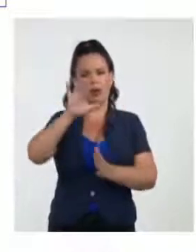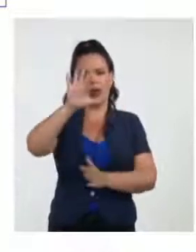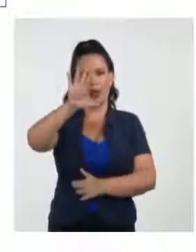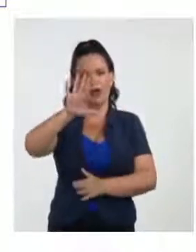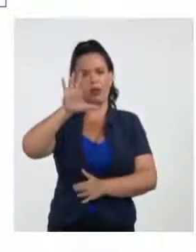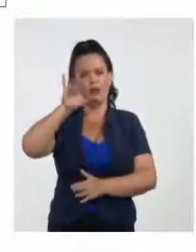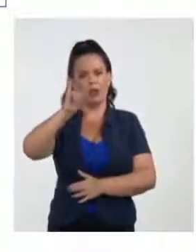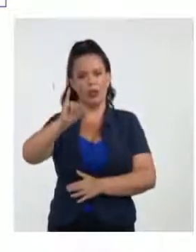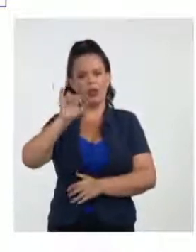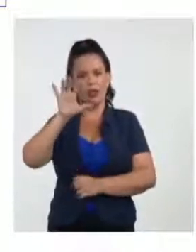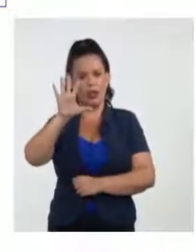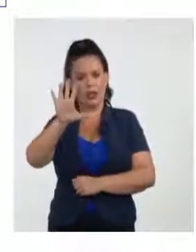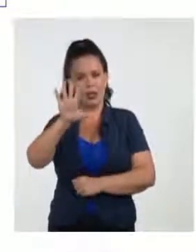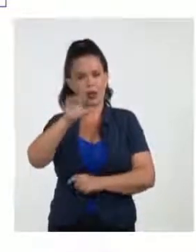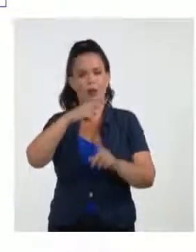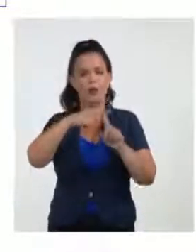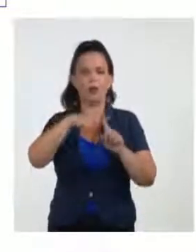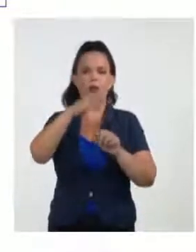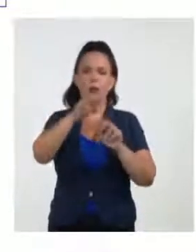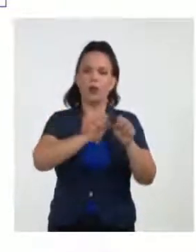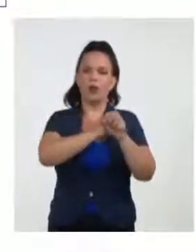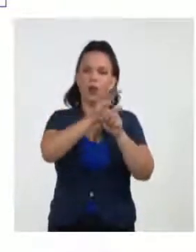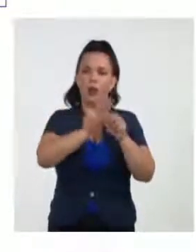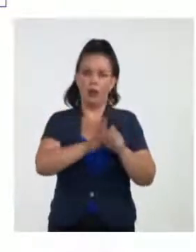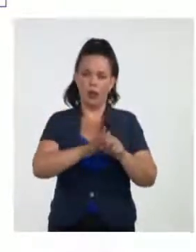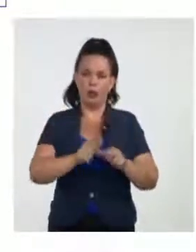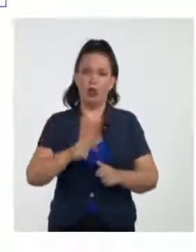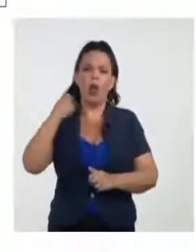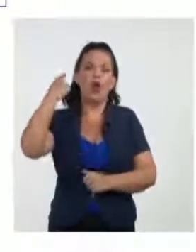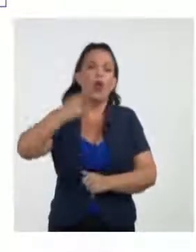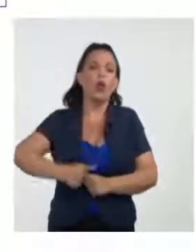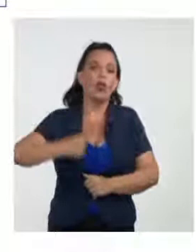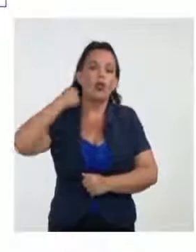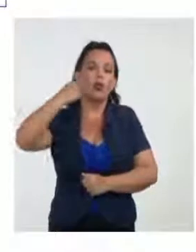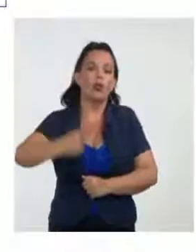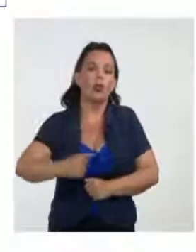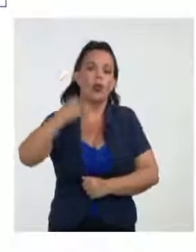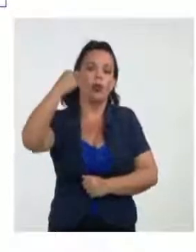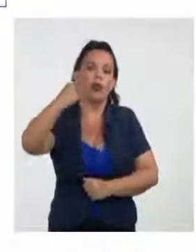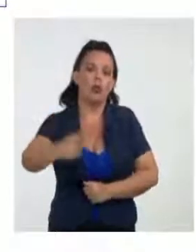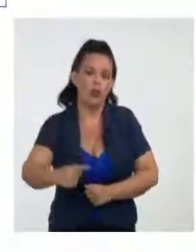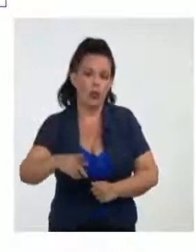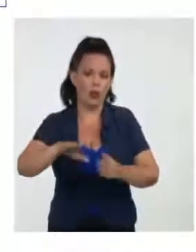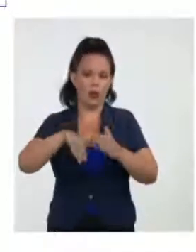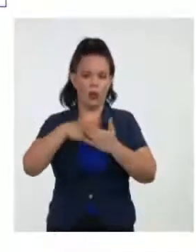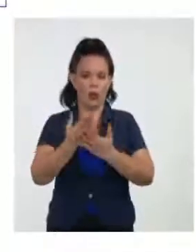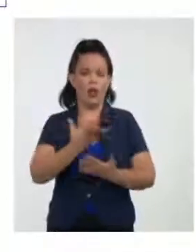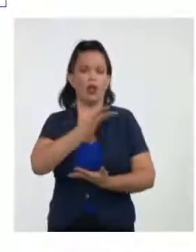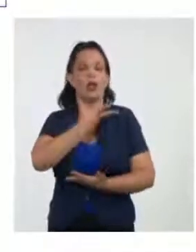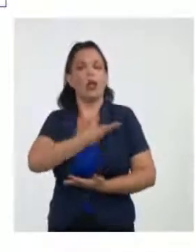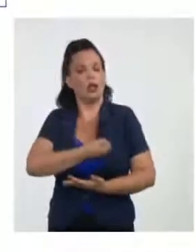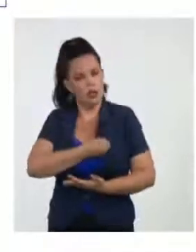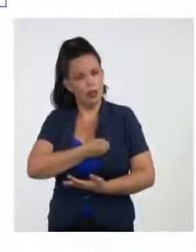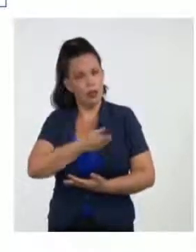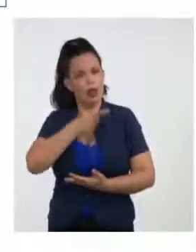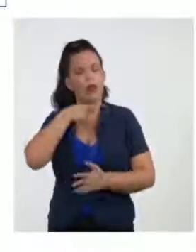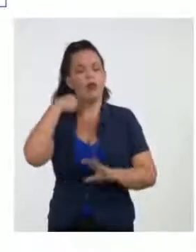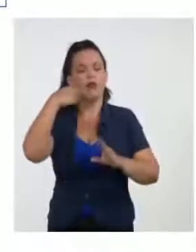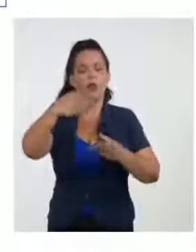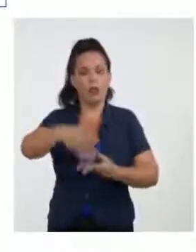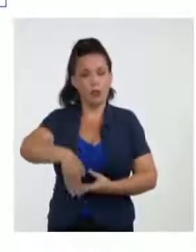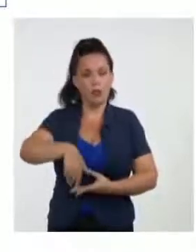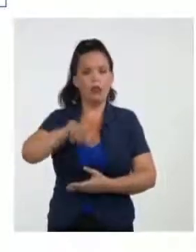5.565 casos de COVID-19 todos los días y lamentablemente el fallecimiento de 41